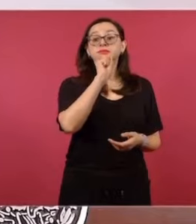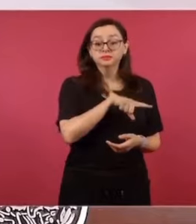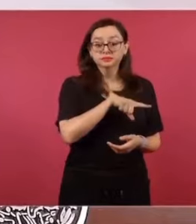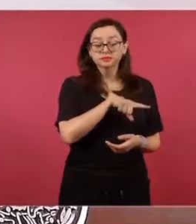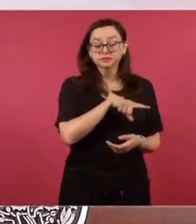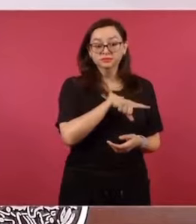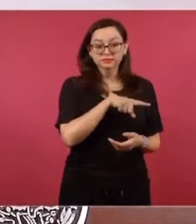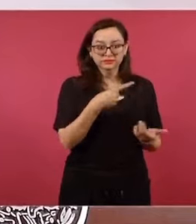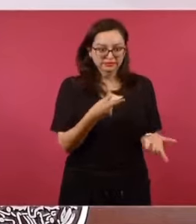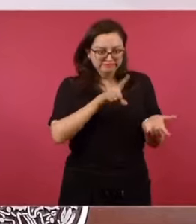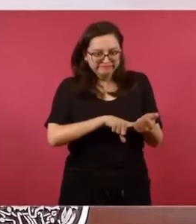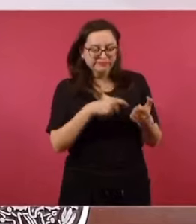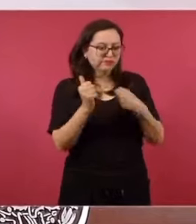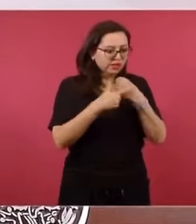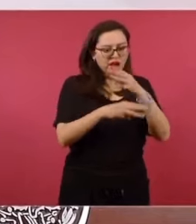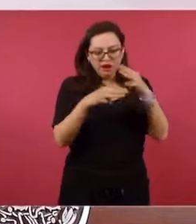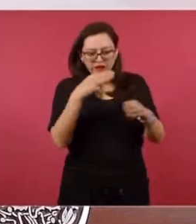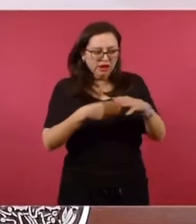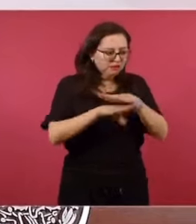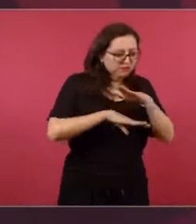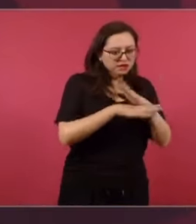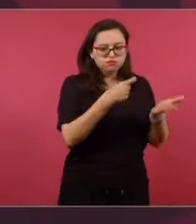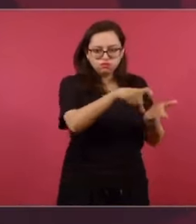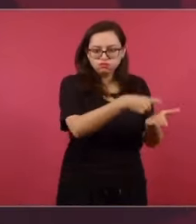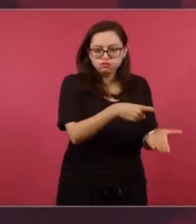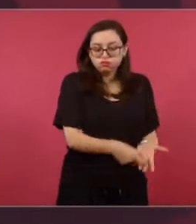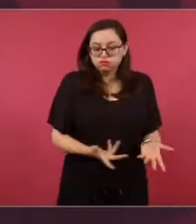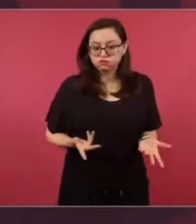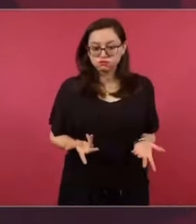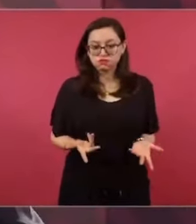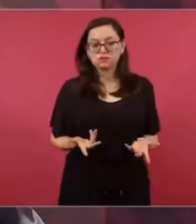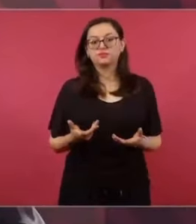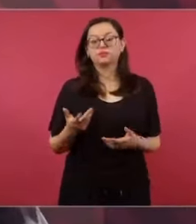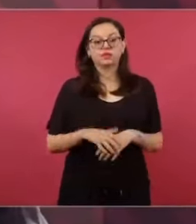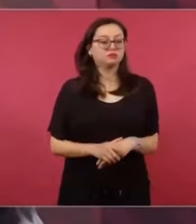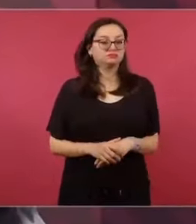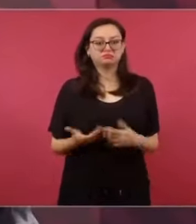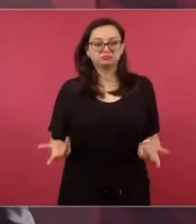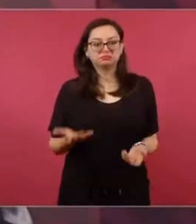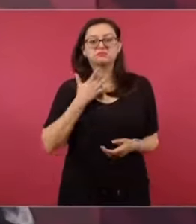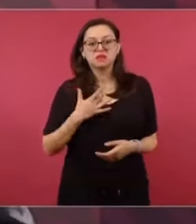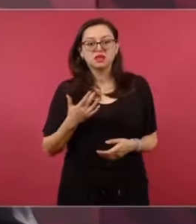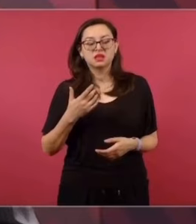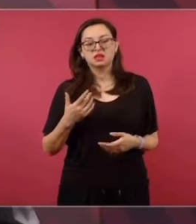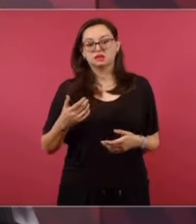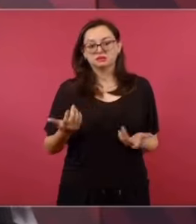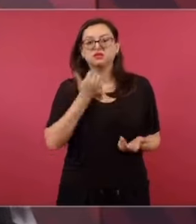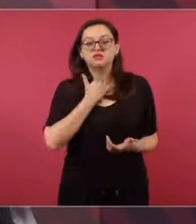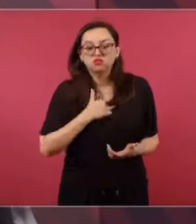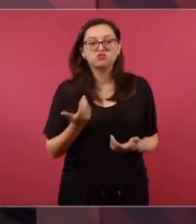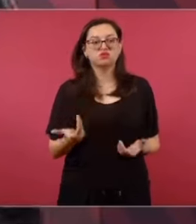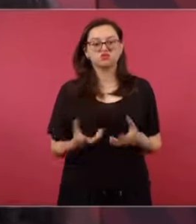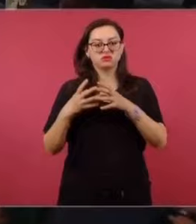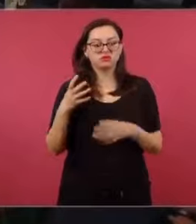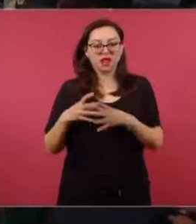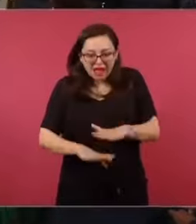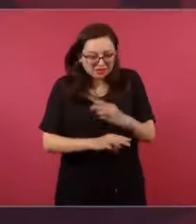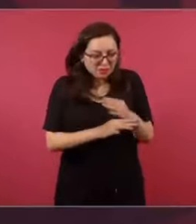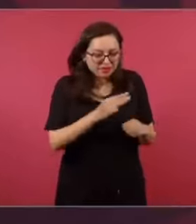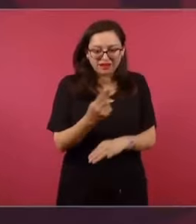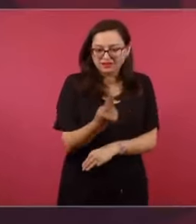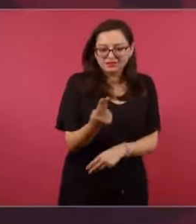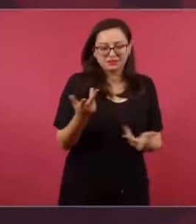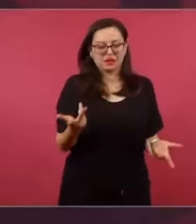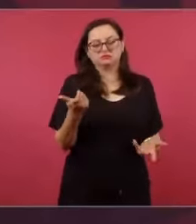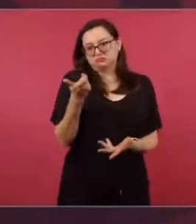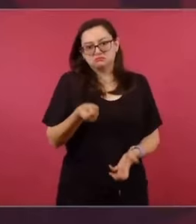que tengan insumos de salud básicos, alcohol, algodón, lo más elemental. Pero eso lo maneja